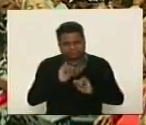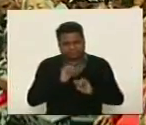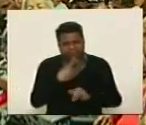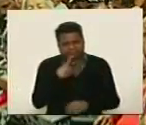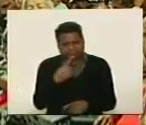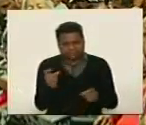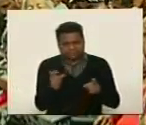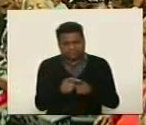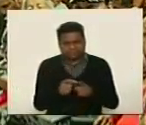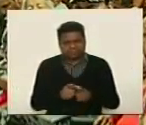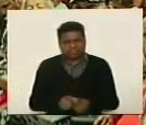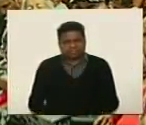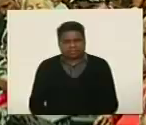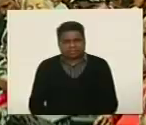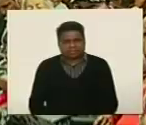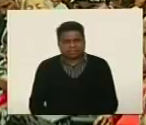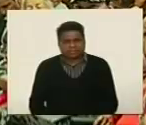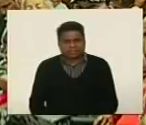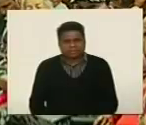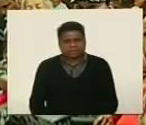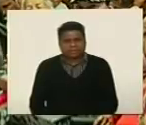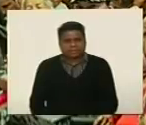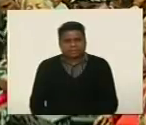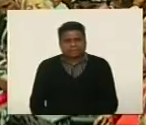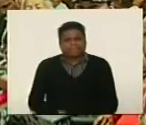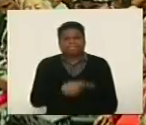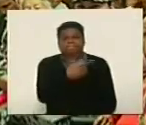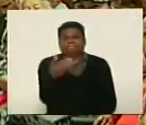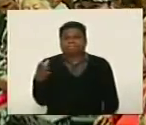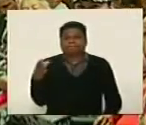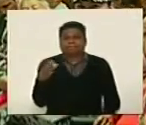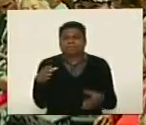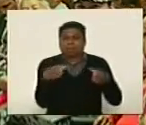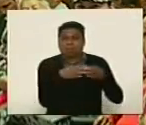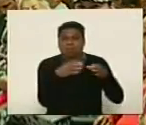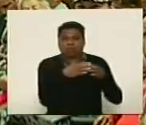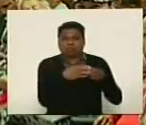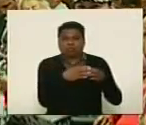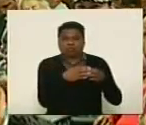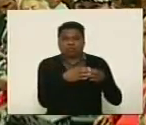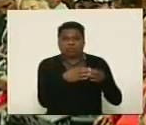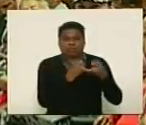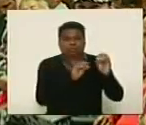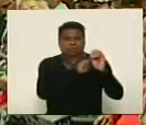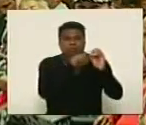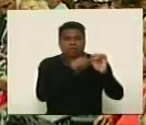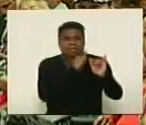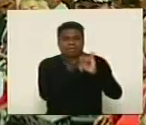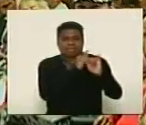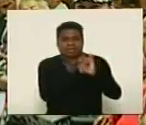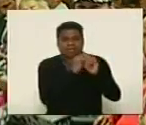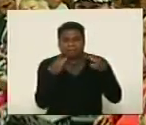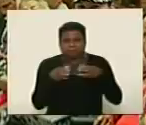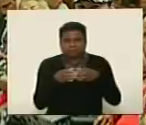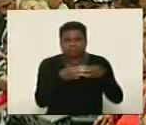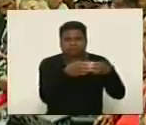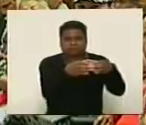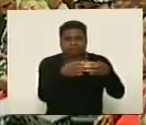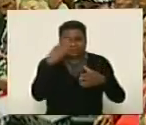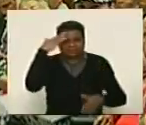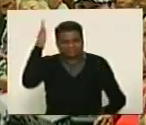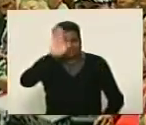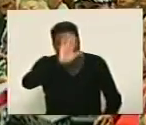compañeros intendentes de la Superintendencia de Criptoactivos que están, nos acompañan hoy, no los había